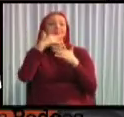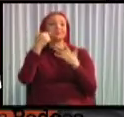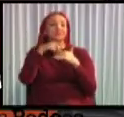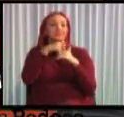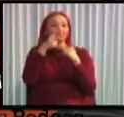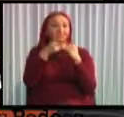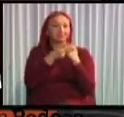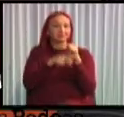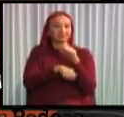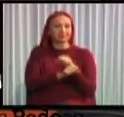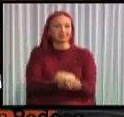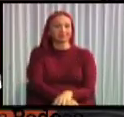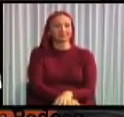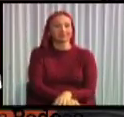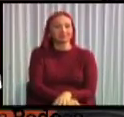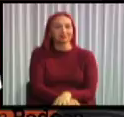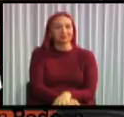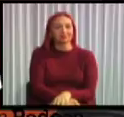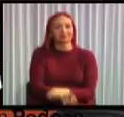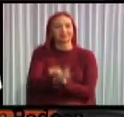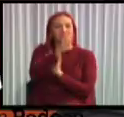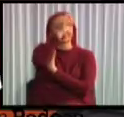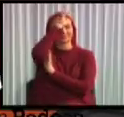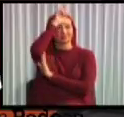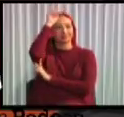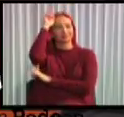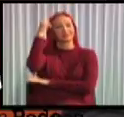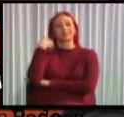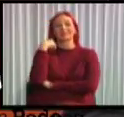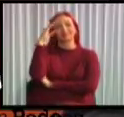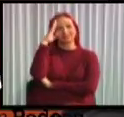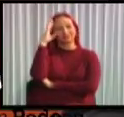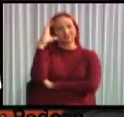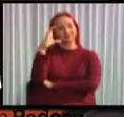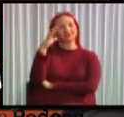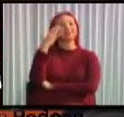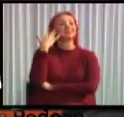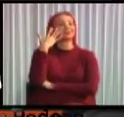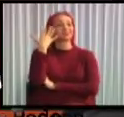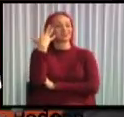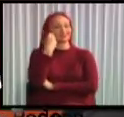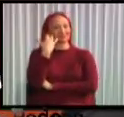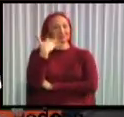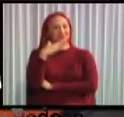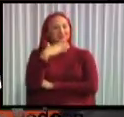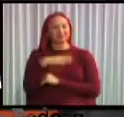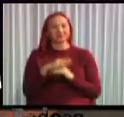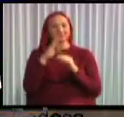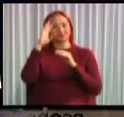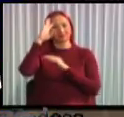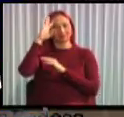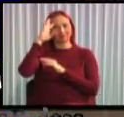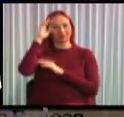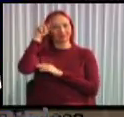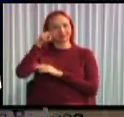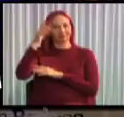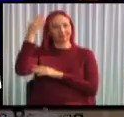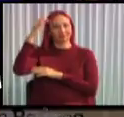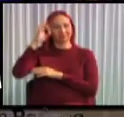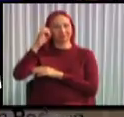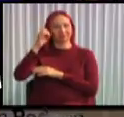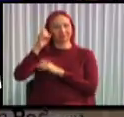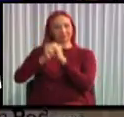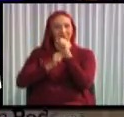Freiburgo de Alemania. Yo saludar a Christopher Samuel Rochol, que en los 80